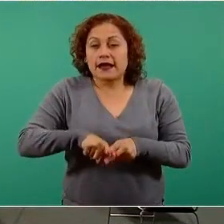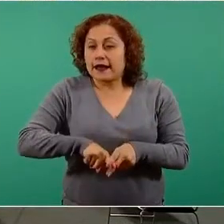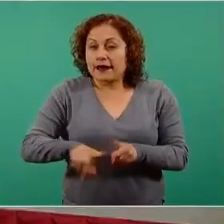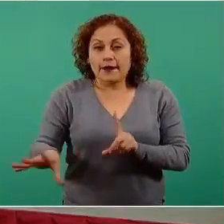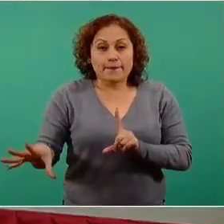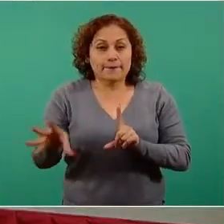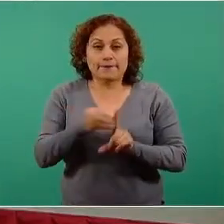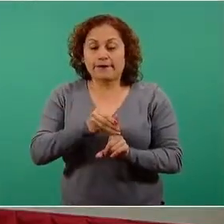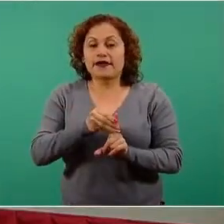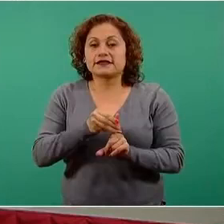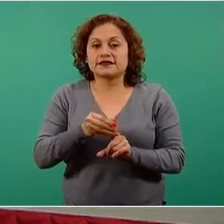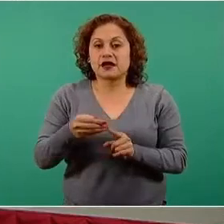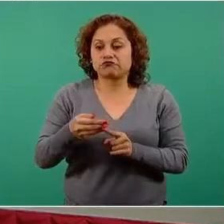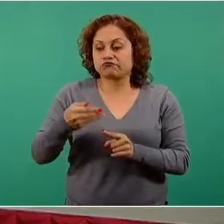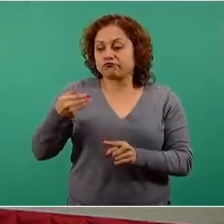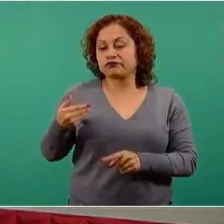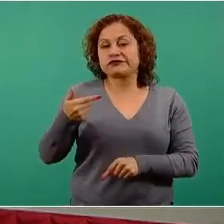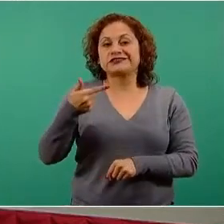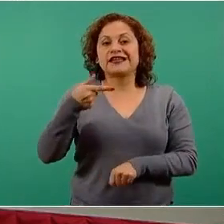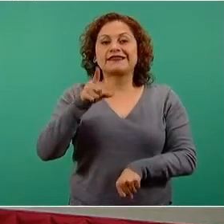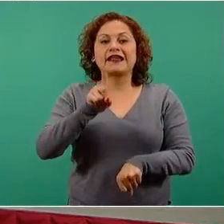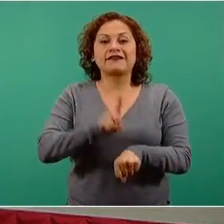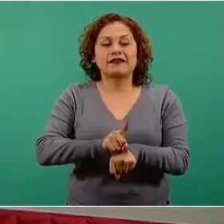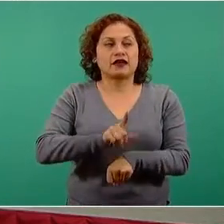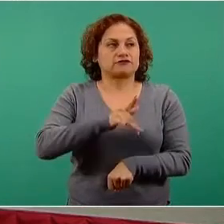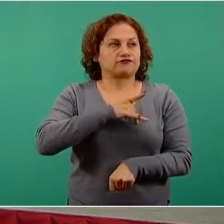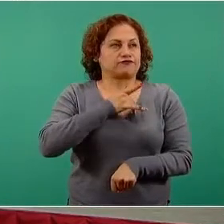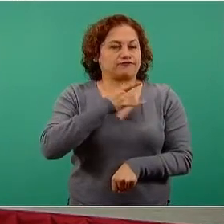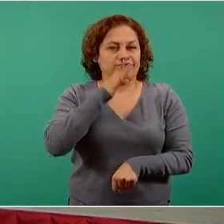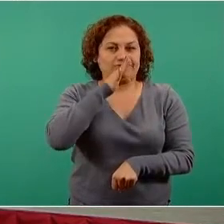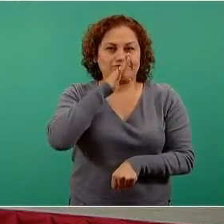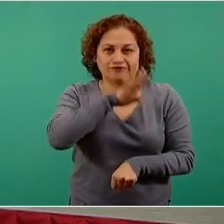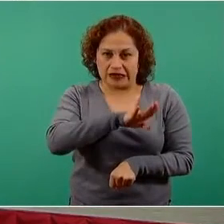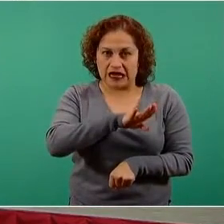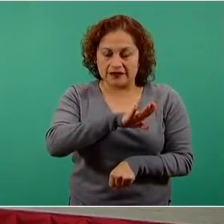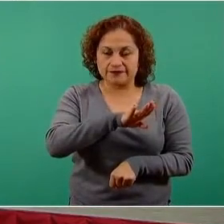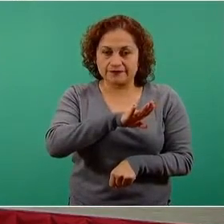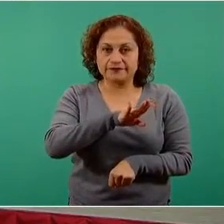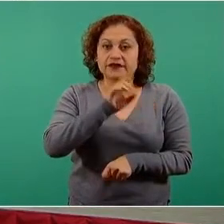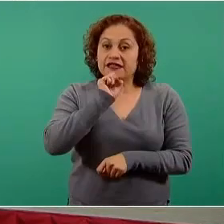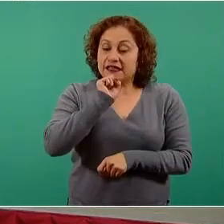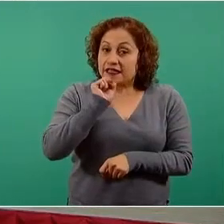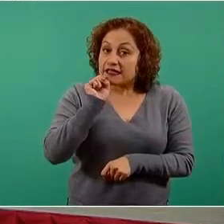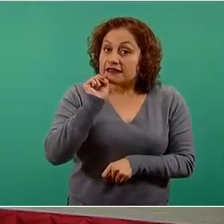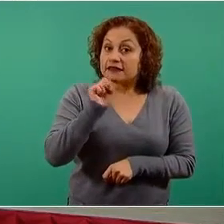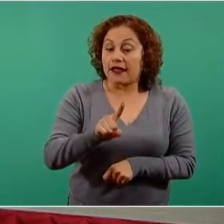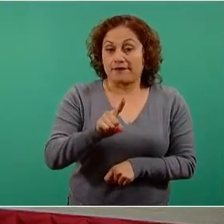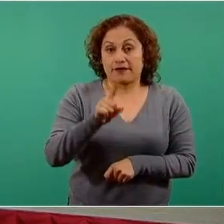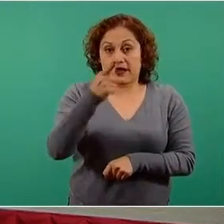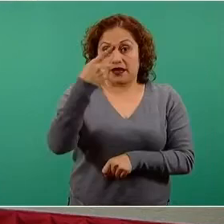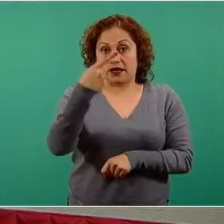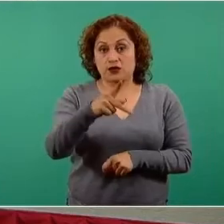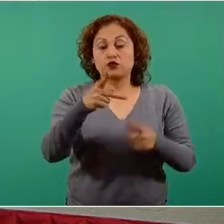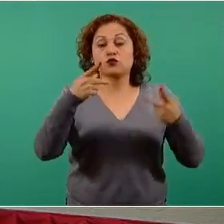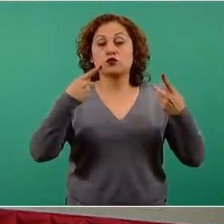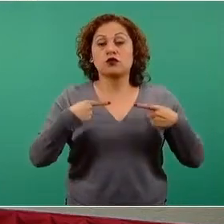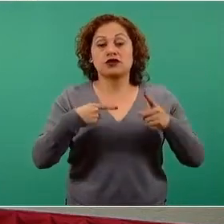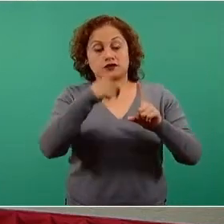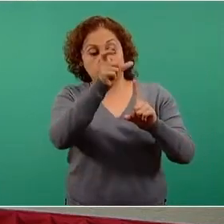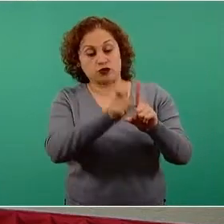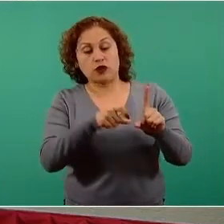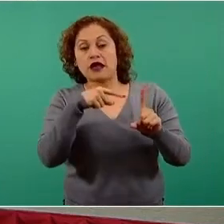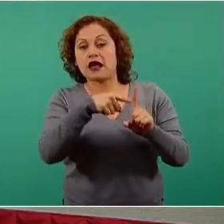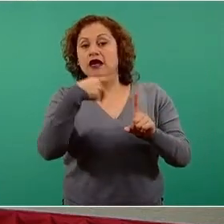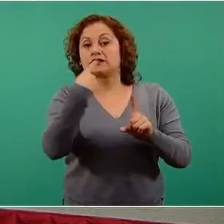iniciado su sintomatología, que tengan al menos uno de los factores de riesgo que hacen que una persona se